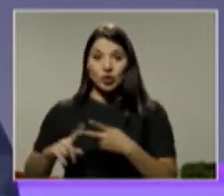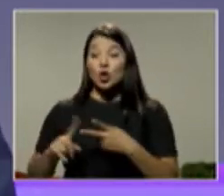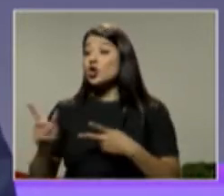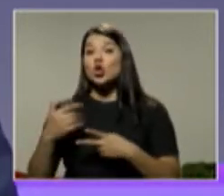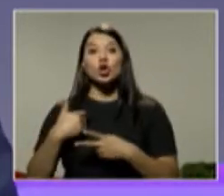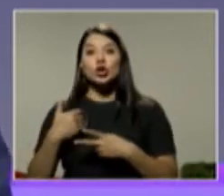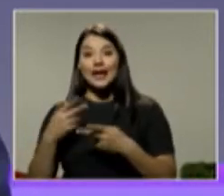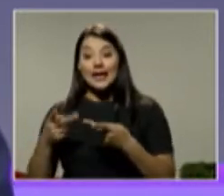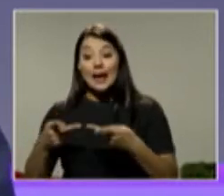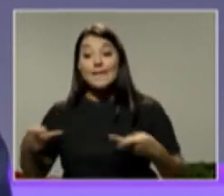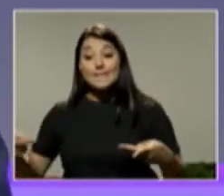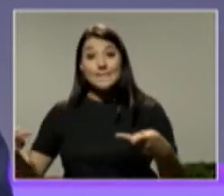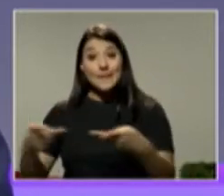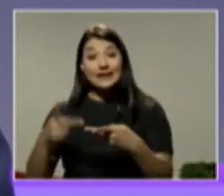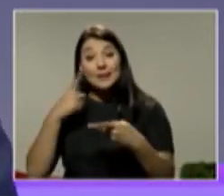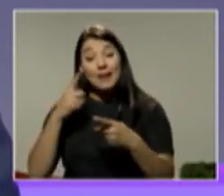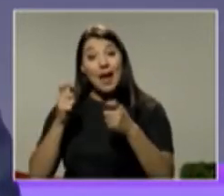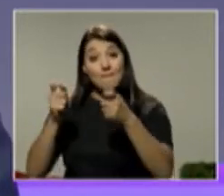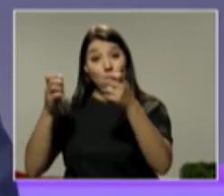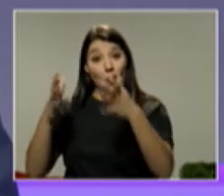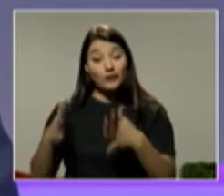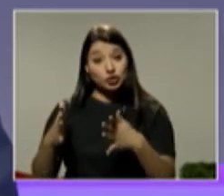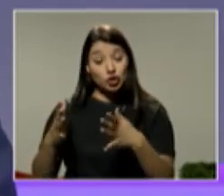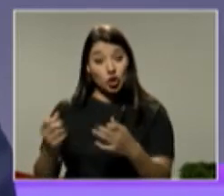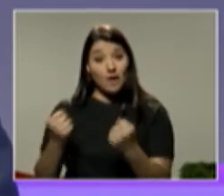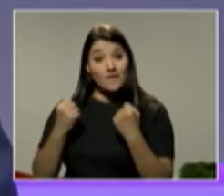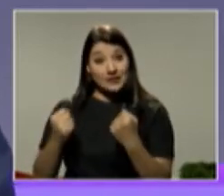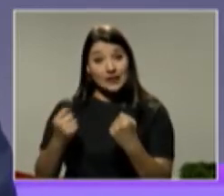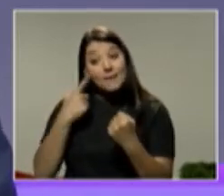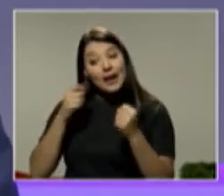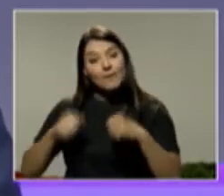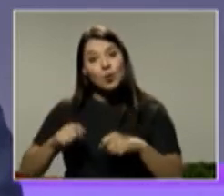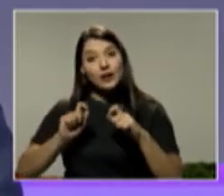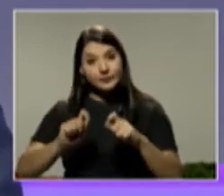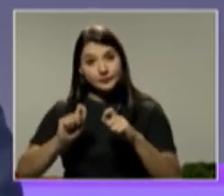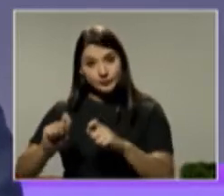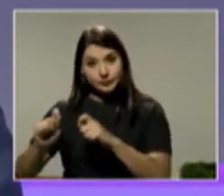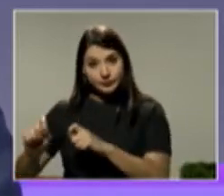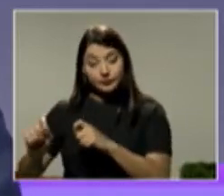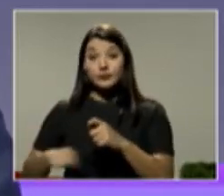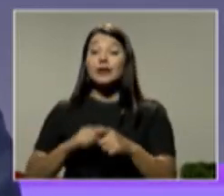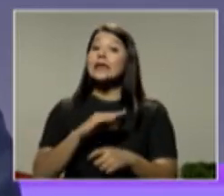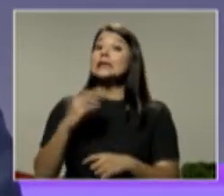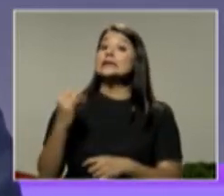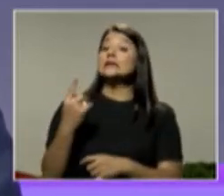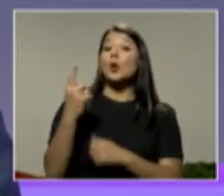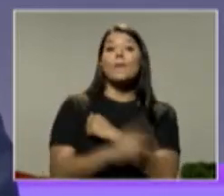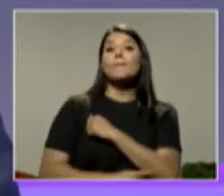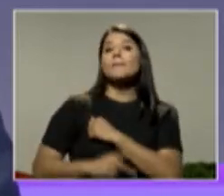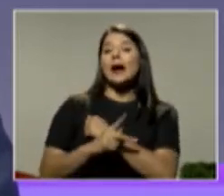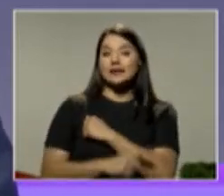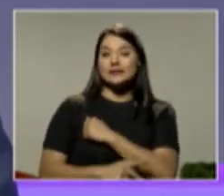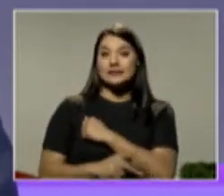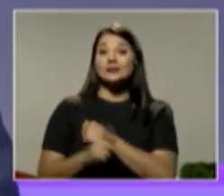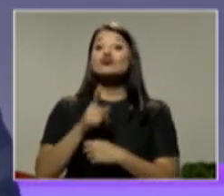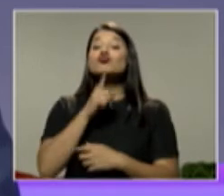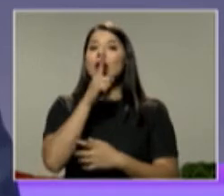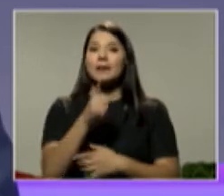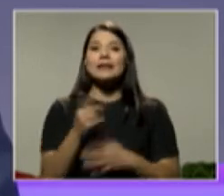suficientes plazas de educadores físicos para que le den actividad física. Y si un país quiere